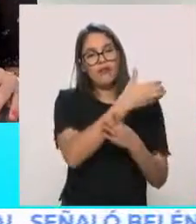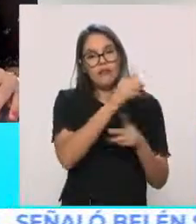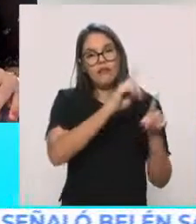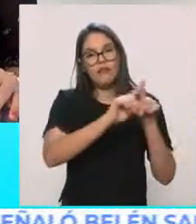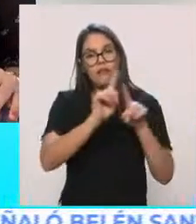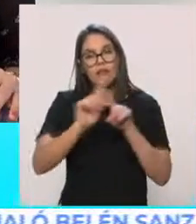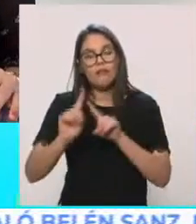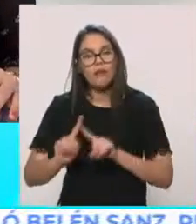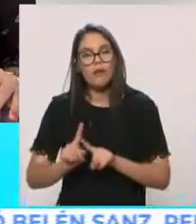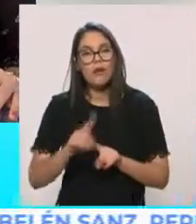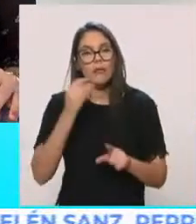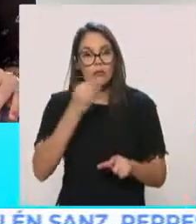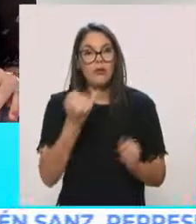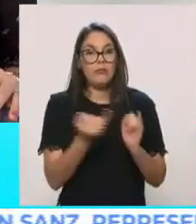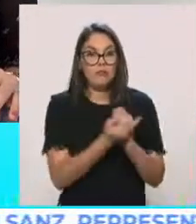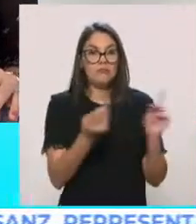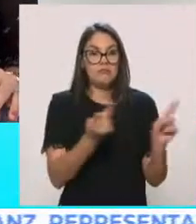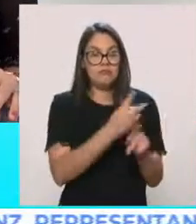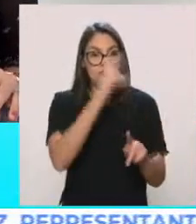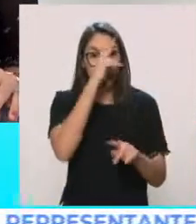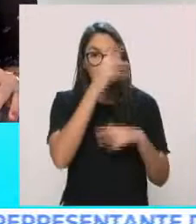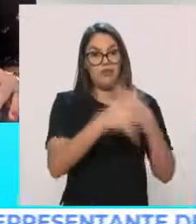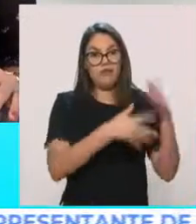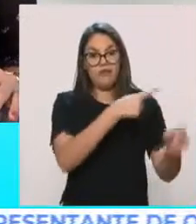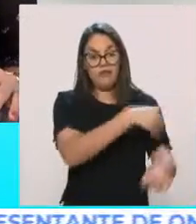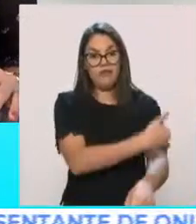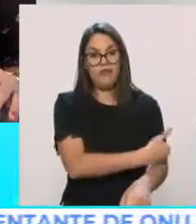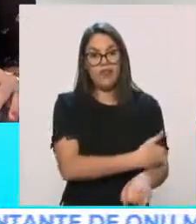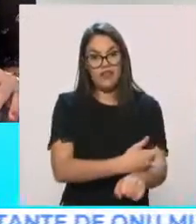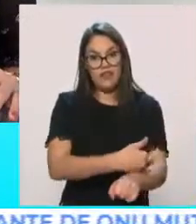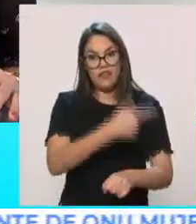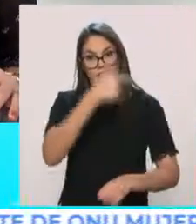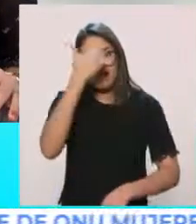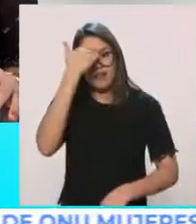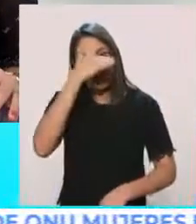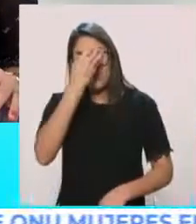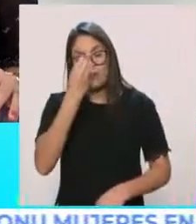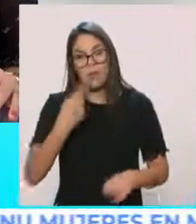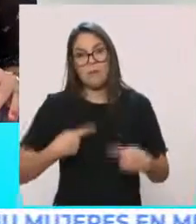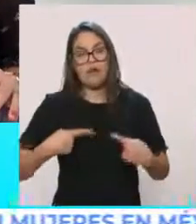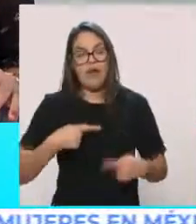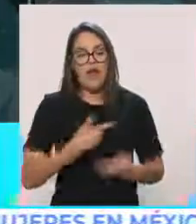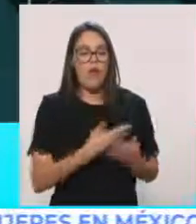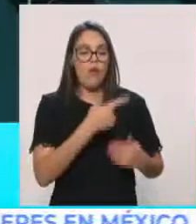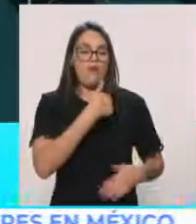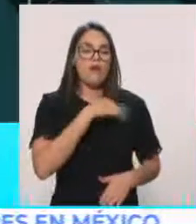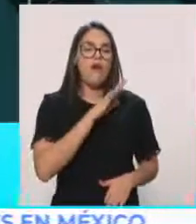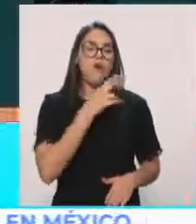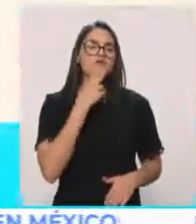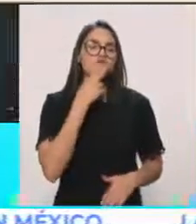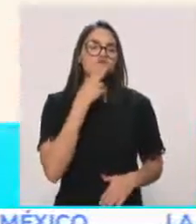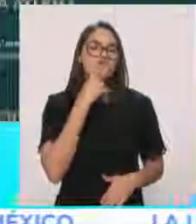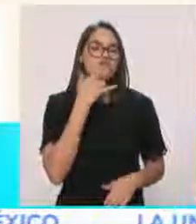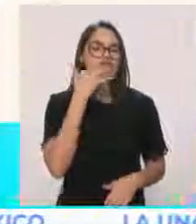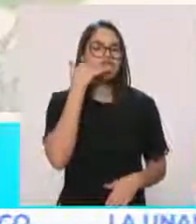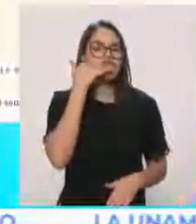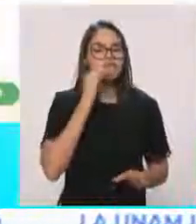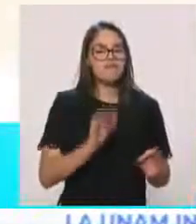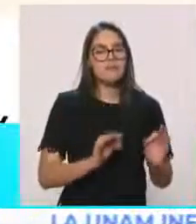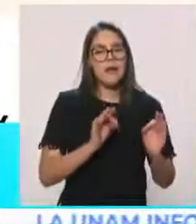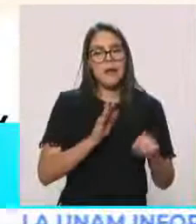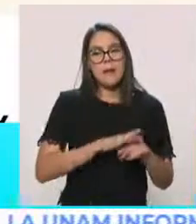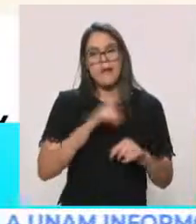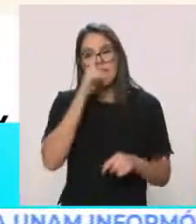el registro de casos de violencia familiar, y sabiendo que muchas personas ya usamos teléfonos inteligentes, esta vía que es el